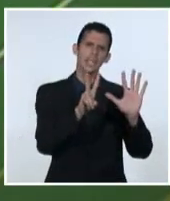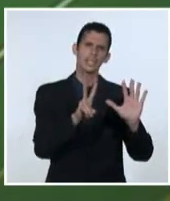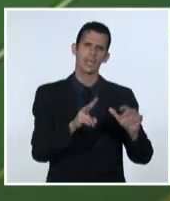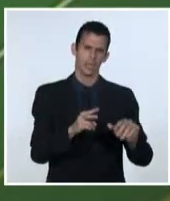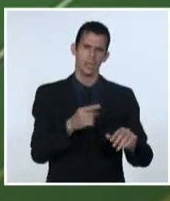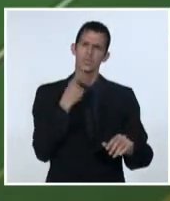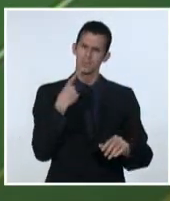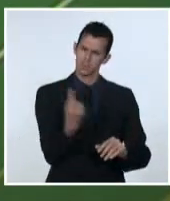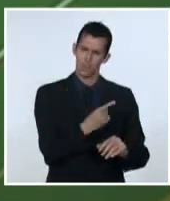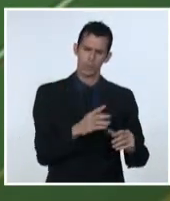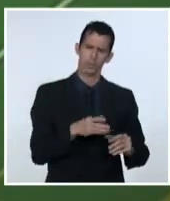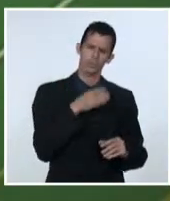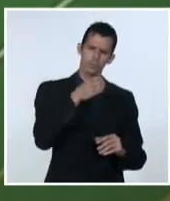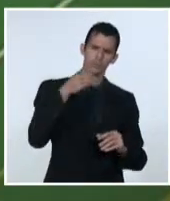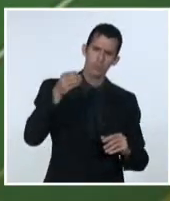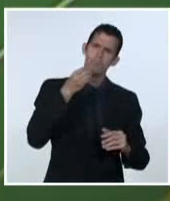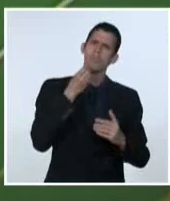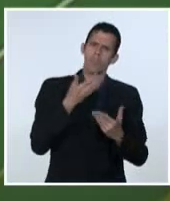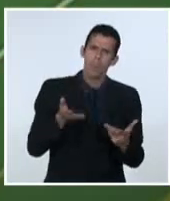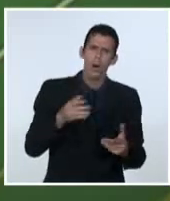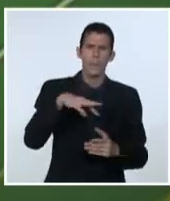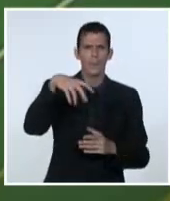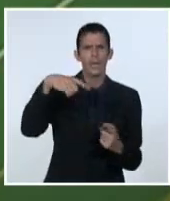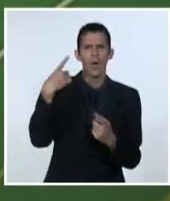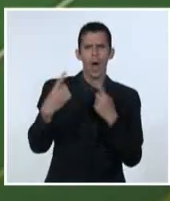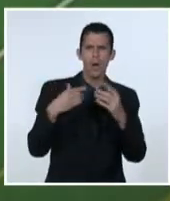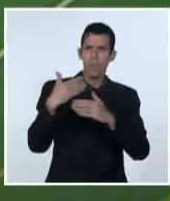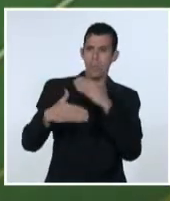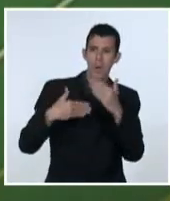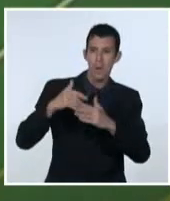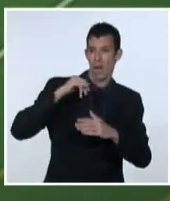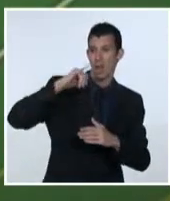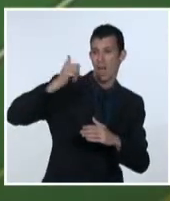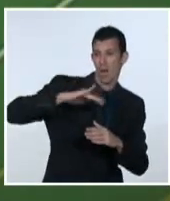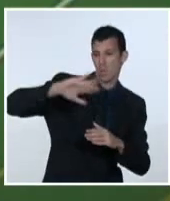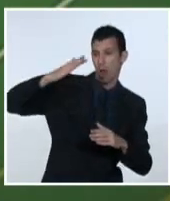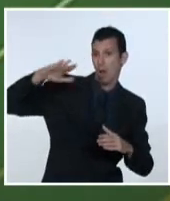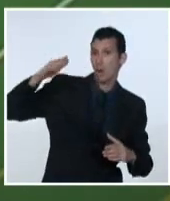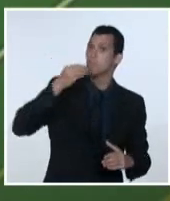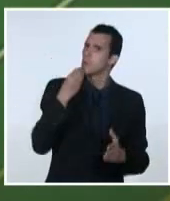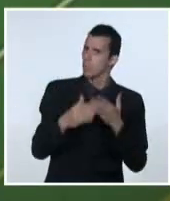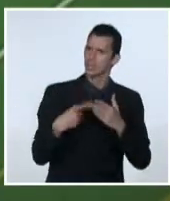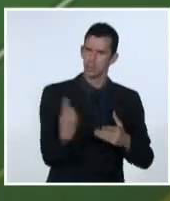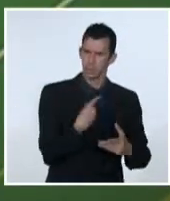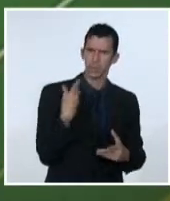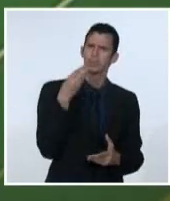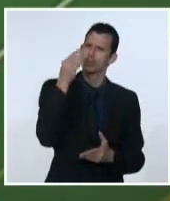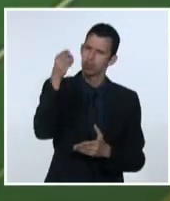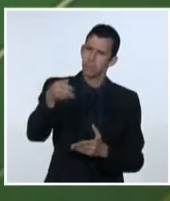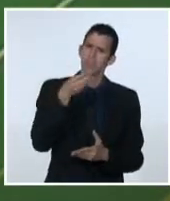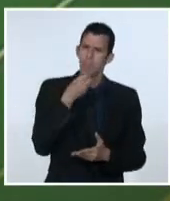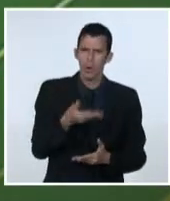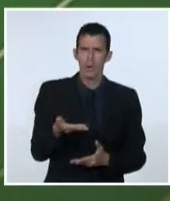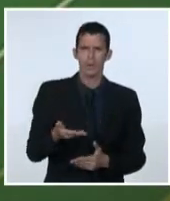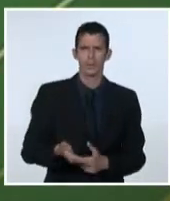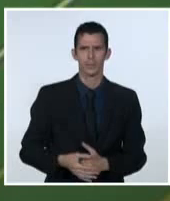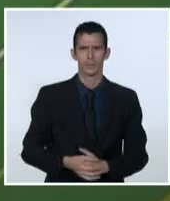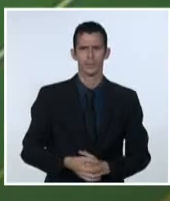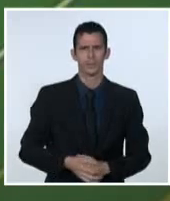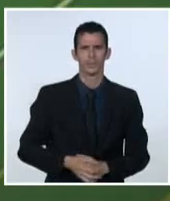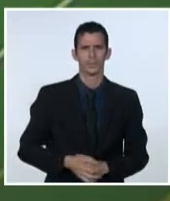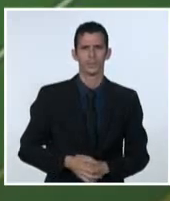intrincados de la provincia Seguiremos por supuesto brindando información oportuna y contextualizada y le mantendremos